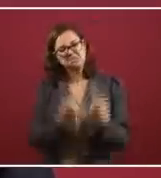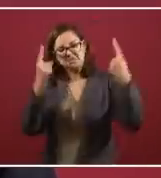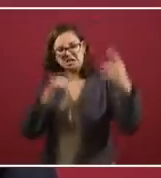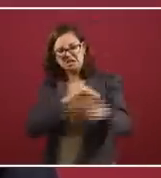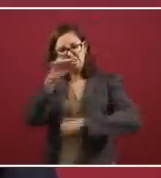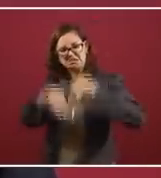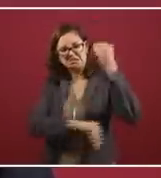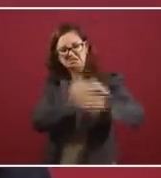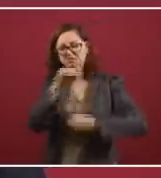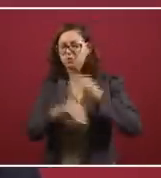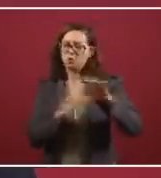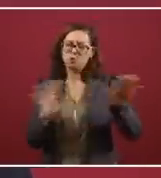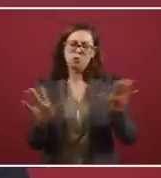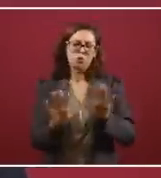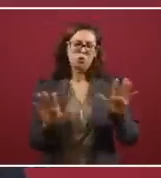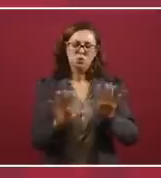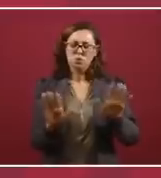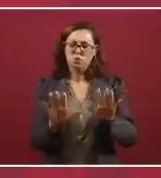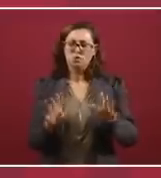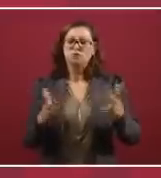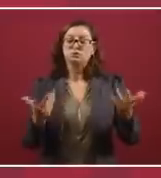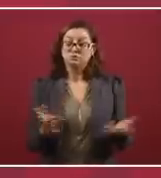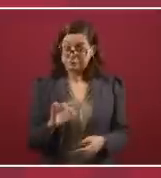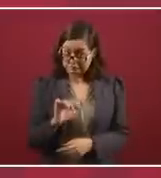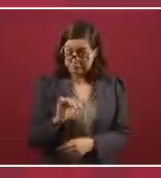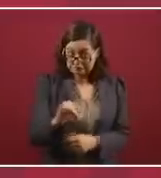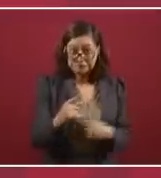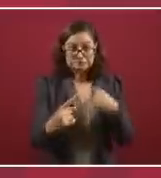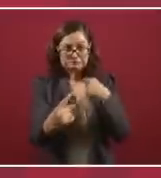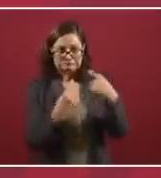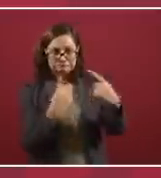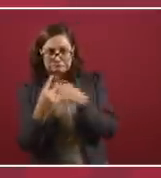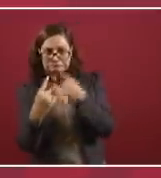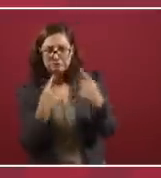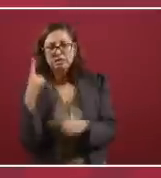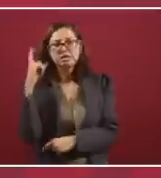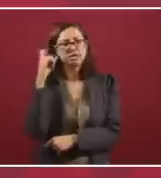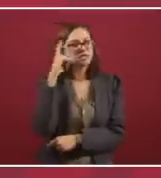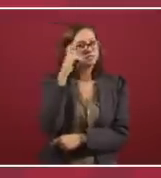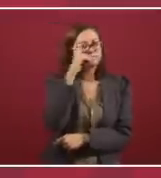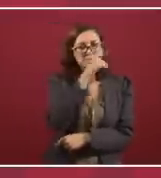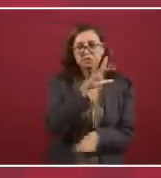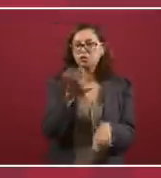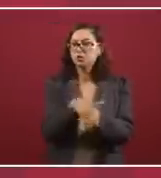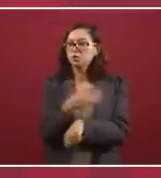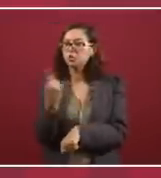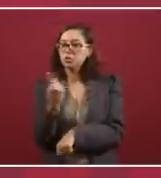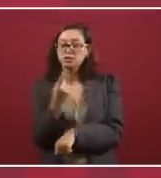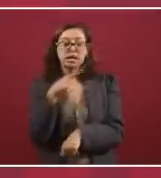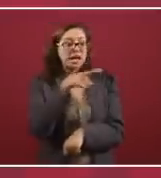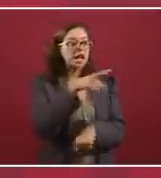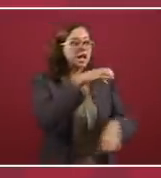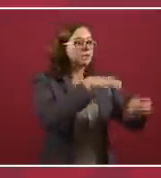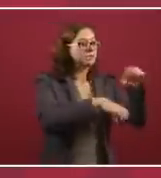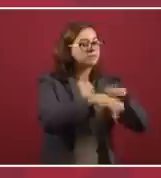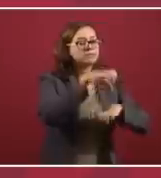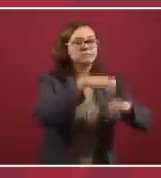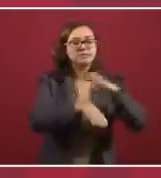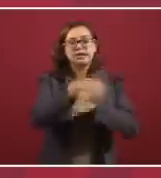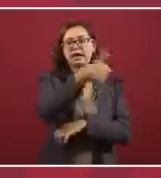discusión. Han sido discusiones difíciles porque cada una de las compañías tenía condiciones